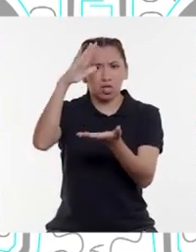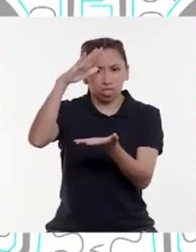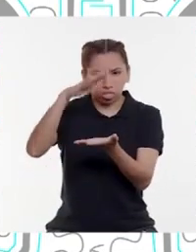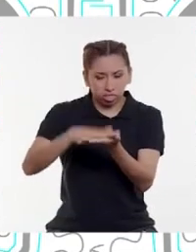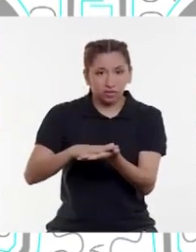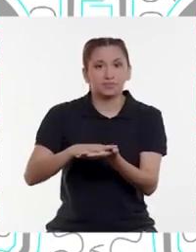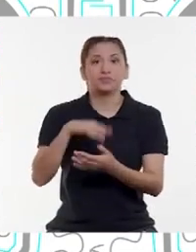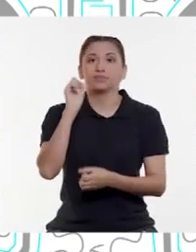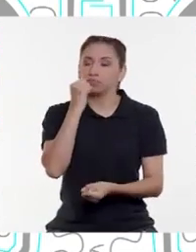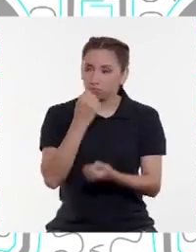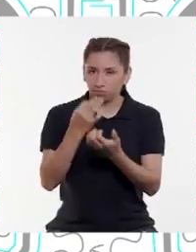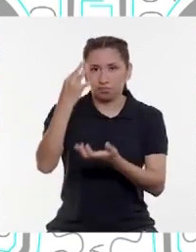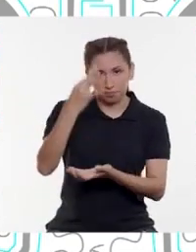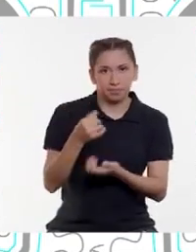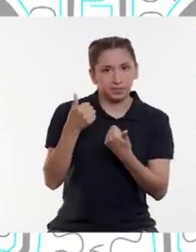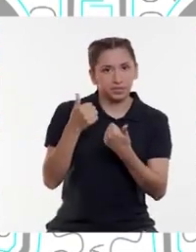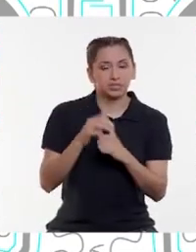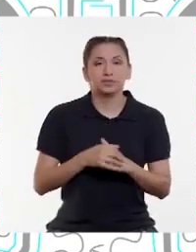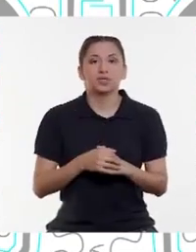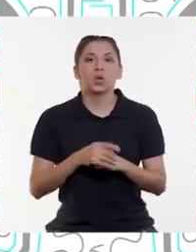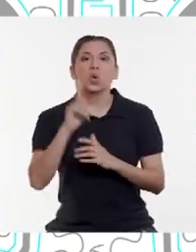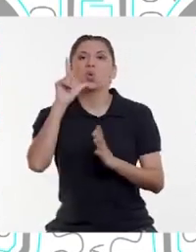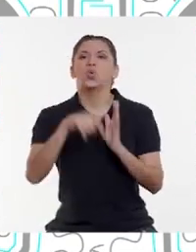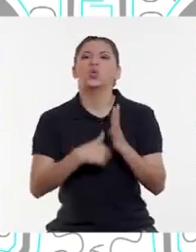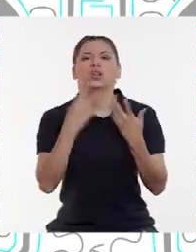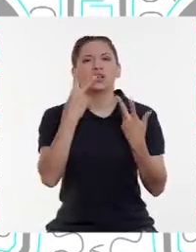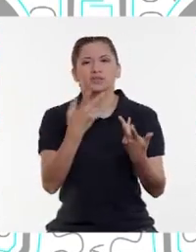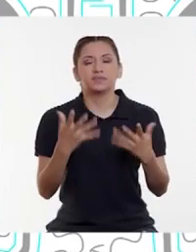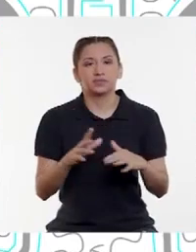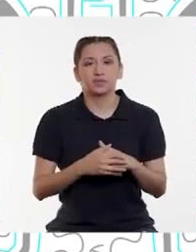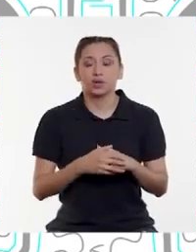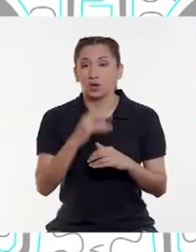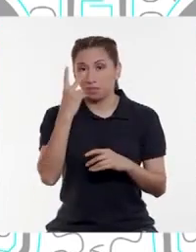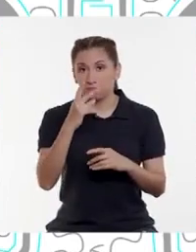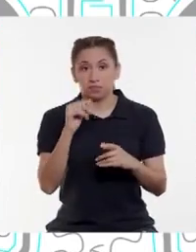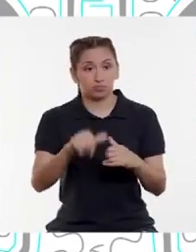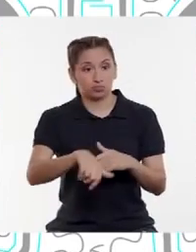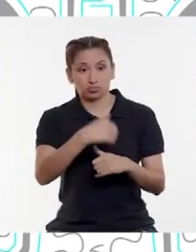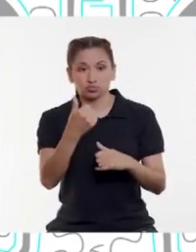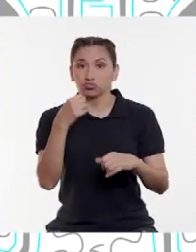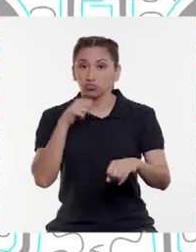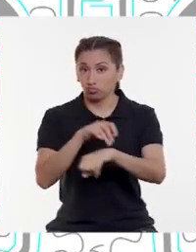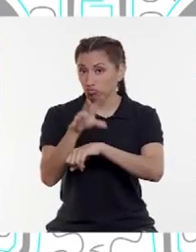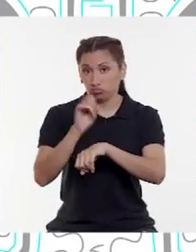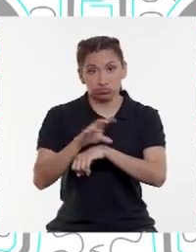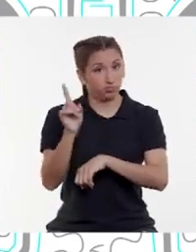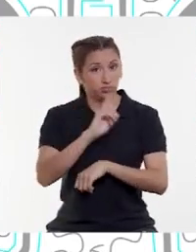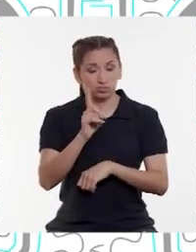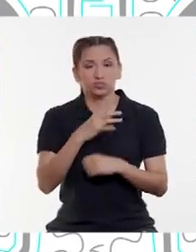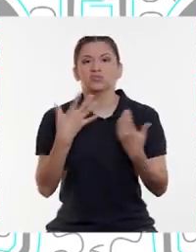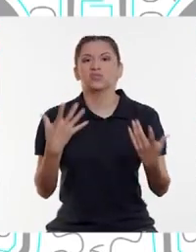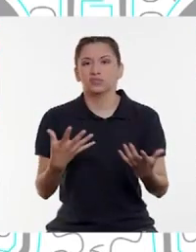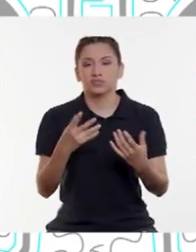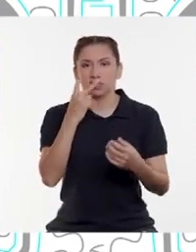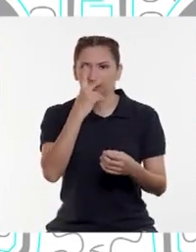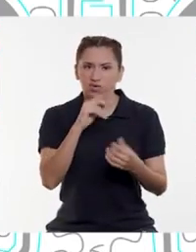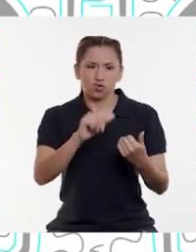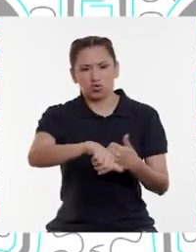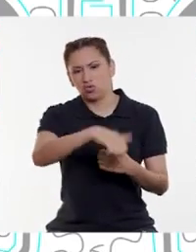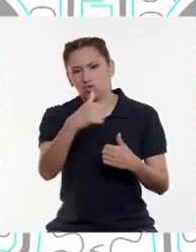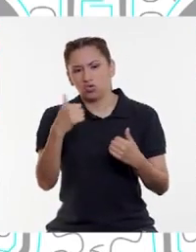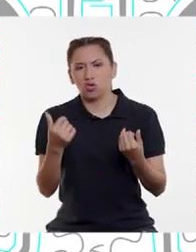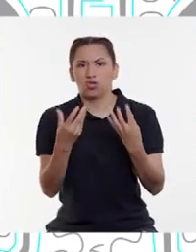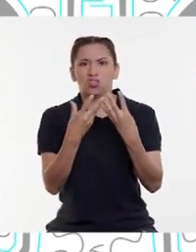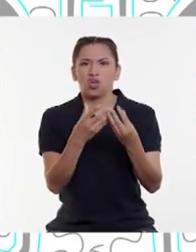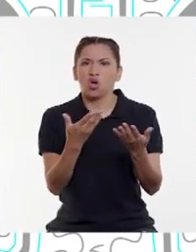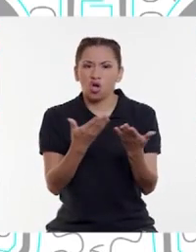Juan. Bien, ¿qué vimos después? Luego de ver qué materiales no se recomendaban, vimos qué clase de